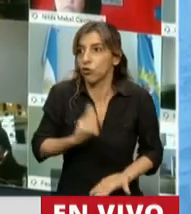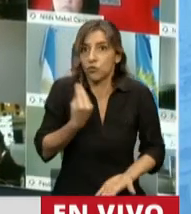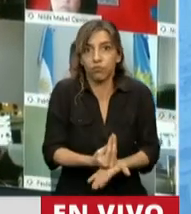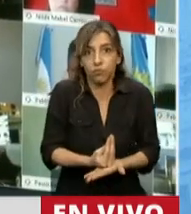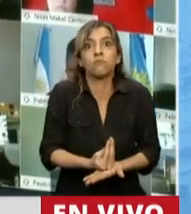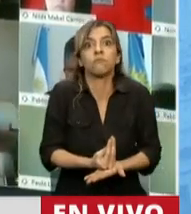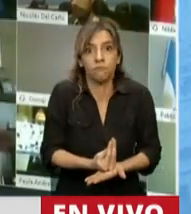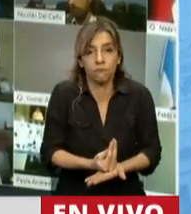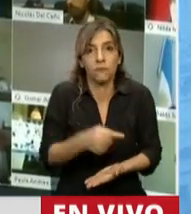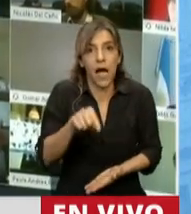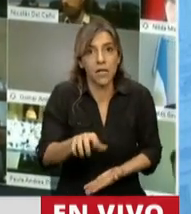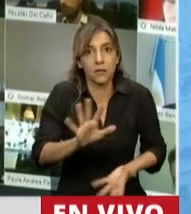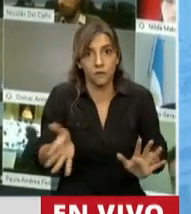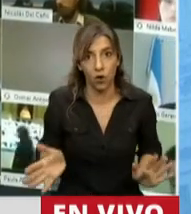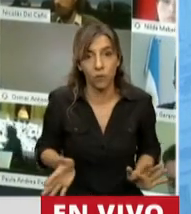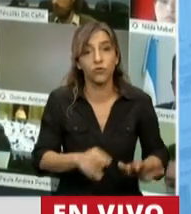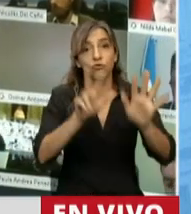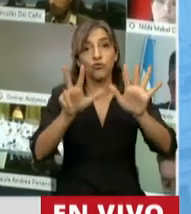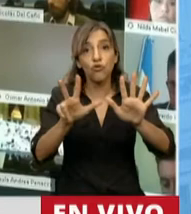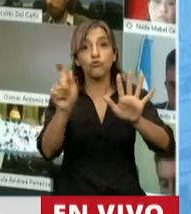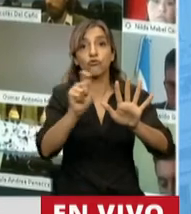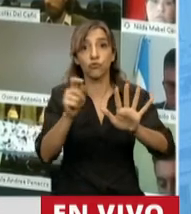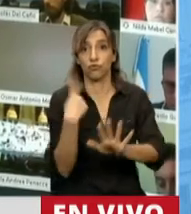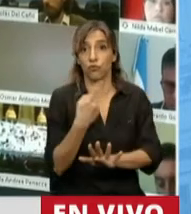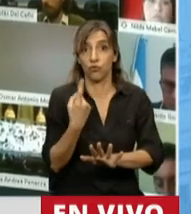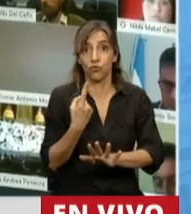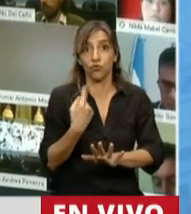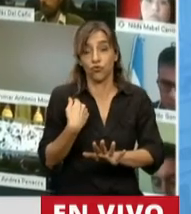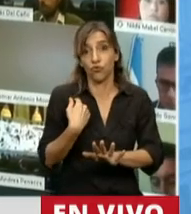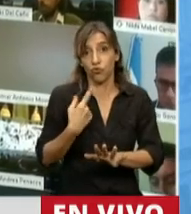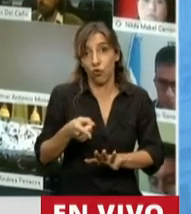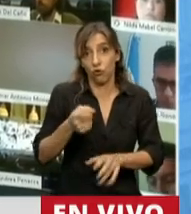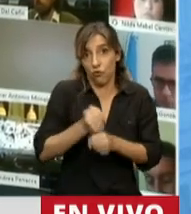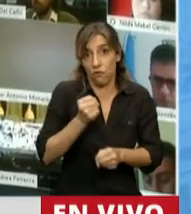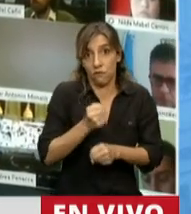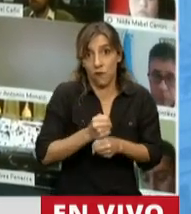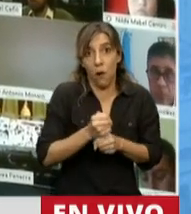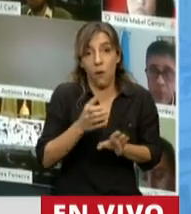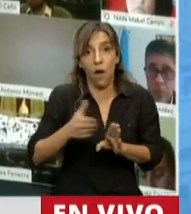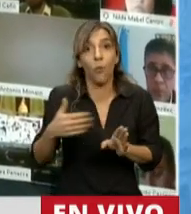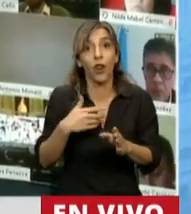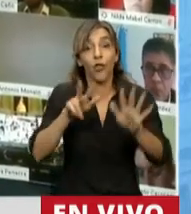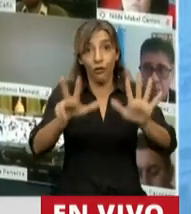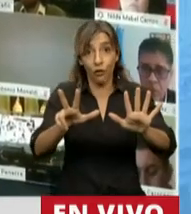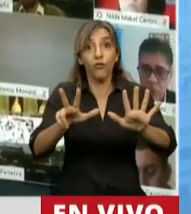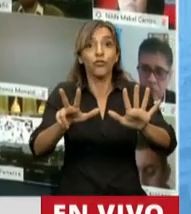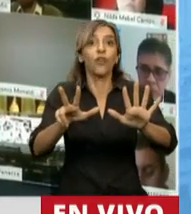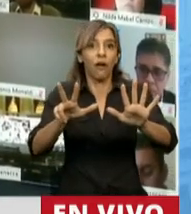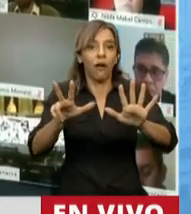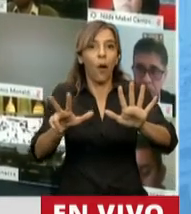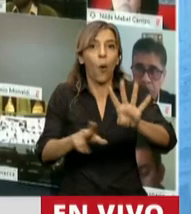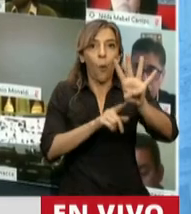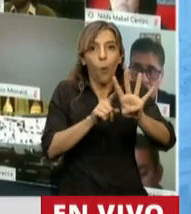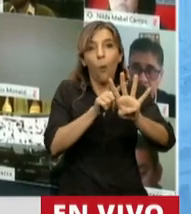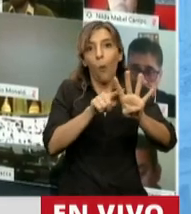el gobierno. Solo 8 meses llevamos de gestión y 4 de pandemia. ¿Sí? Obviamente